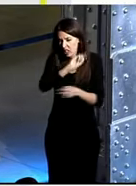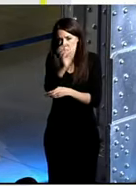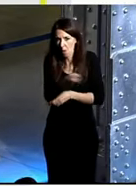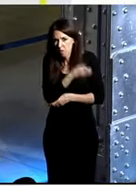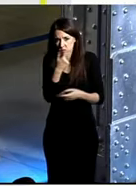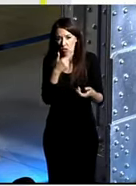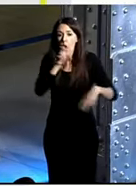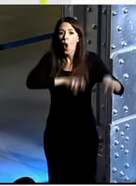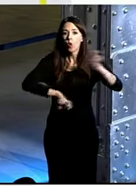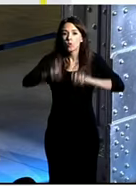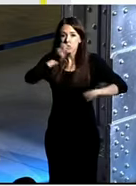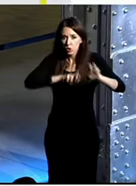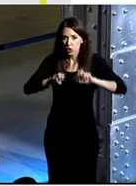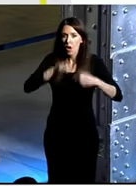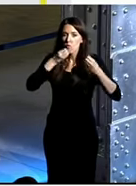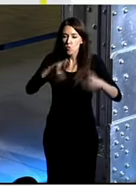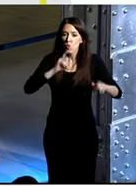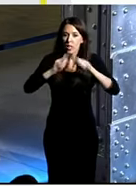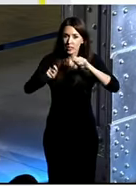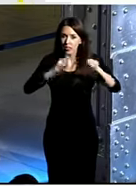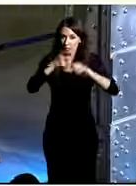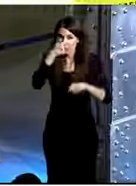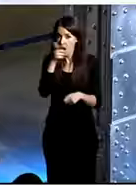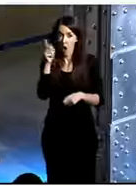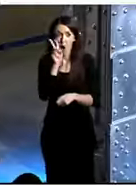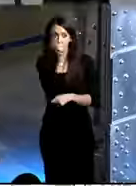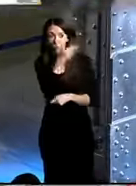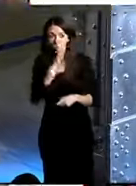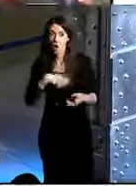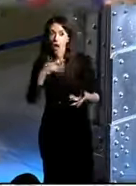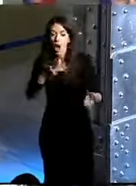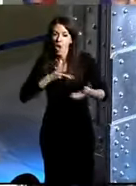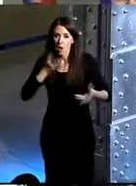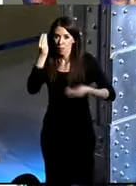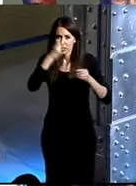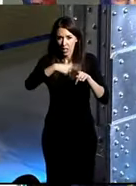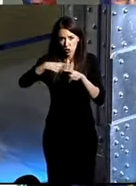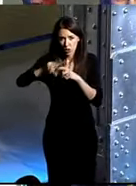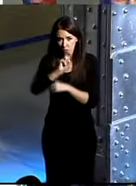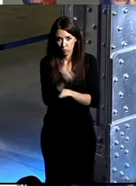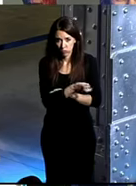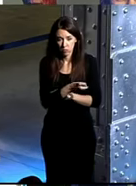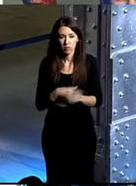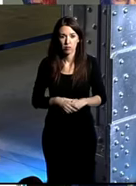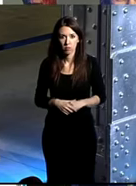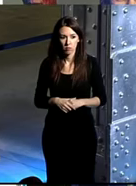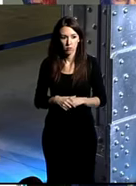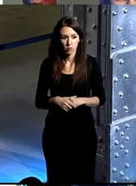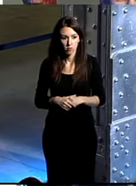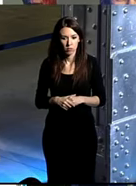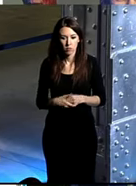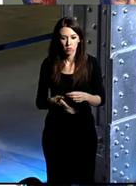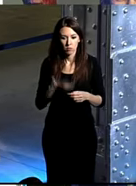etcétera, etcétera. Búsquenlo, hay muy buenas entrevistas a Rushkoff y nos ayuda a pensar todo este tipo de cosas. Tenemos